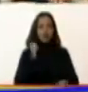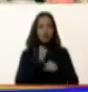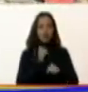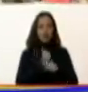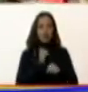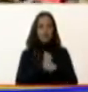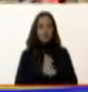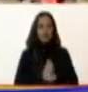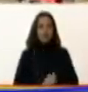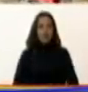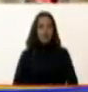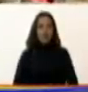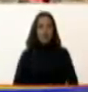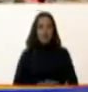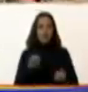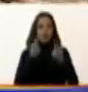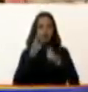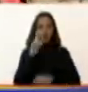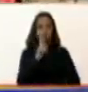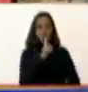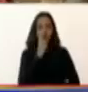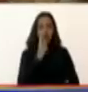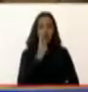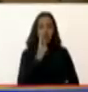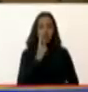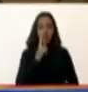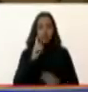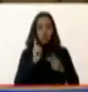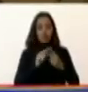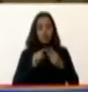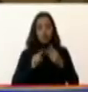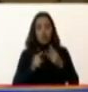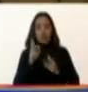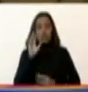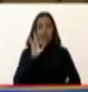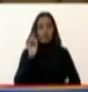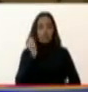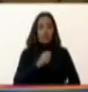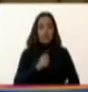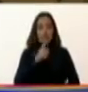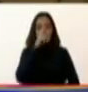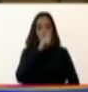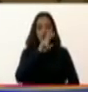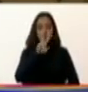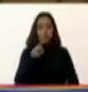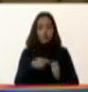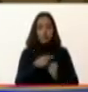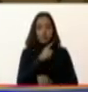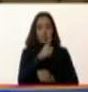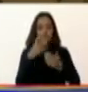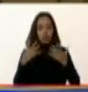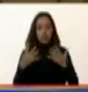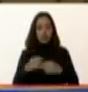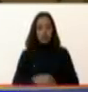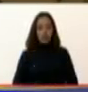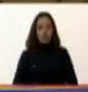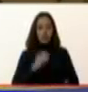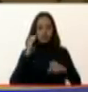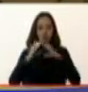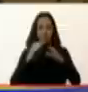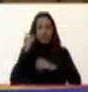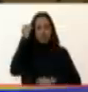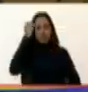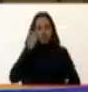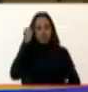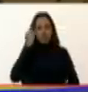iniciará formación en el primer trimestre del año 2019 y que es una universidad pensada como una comunidad de saberes,